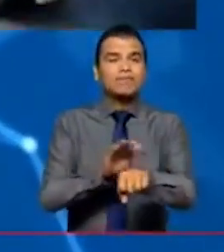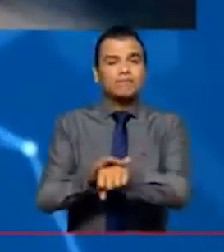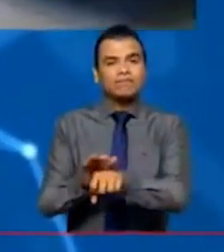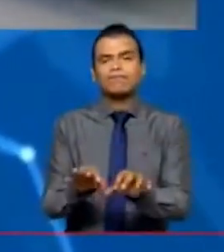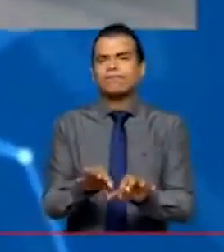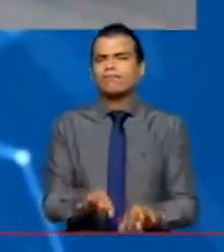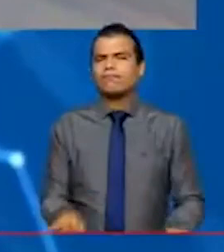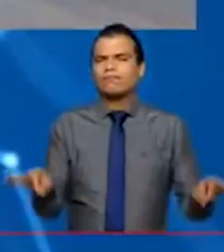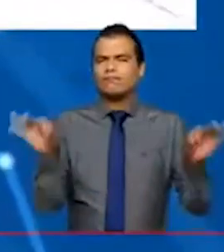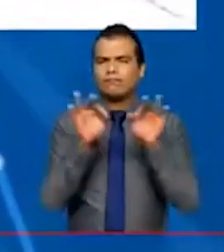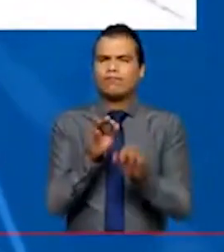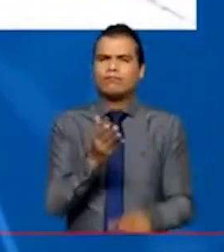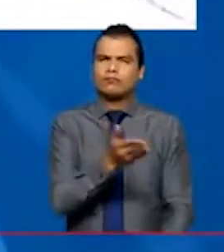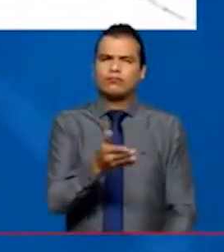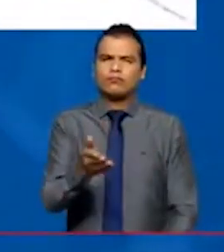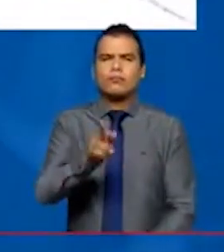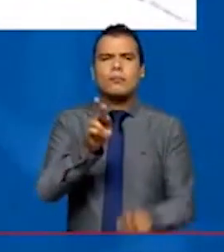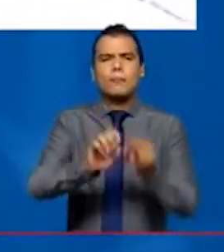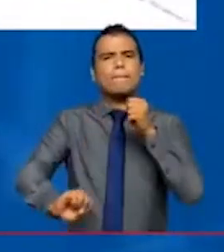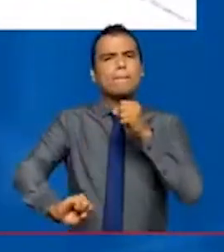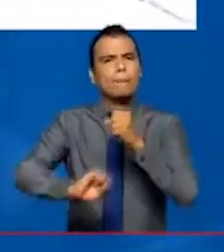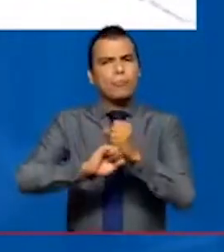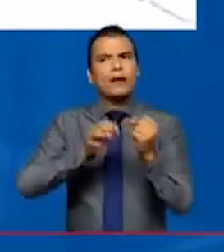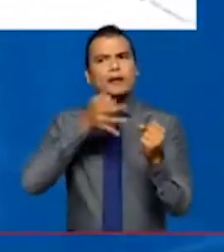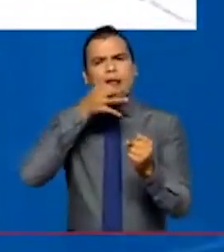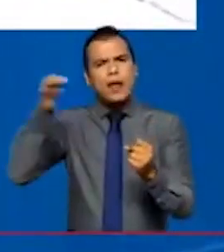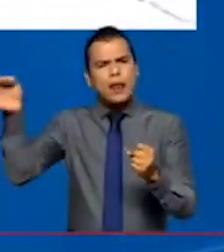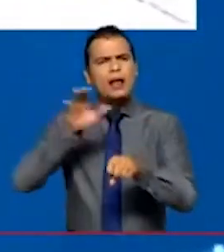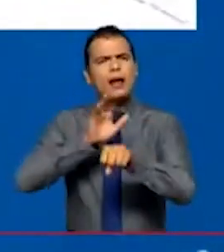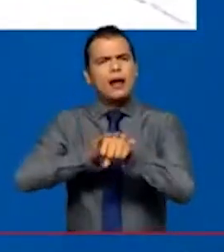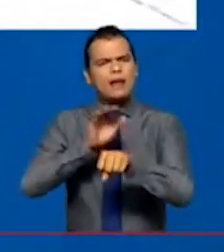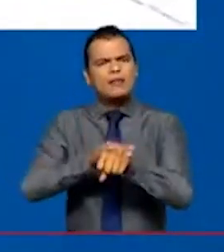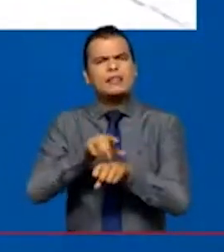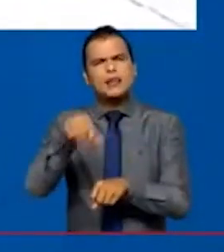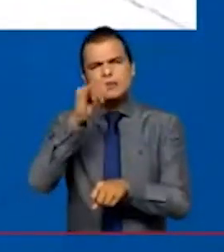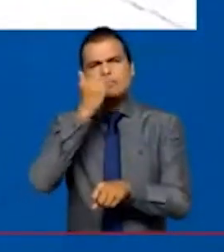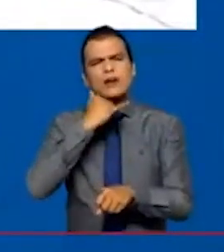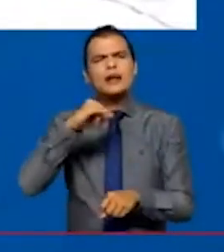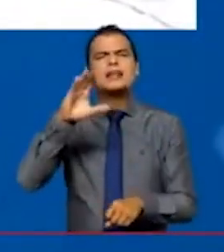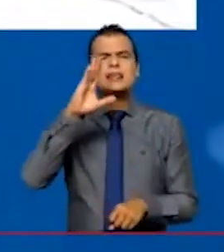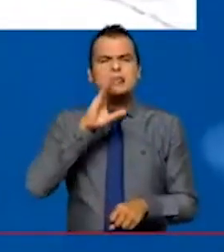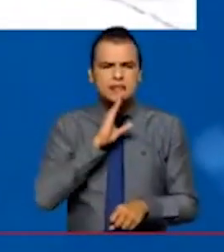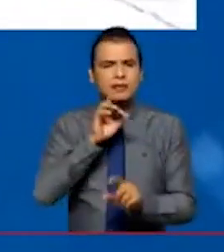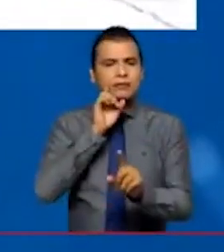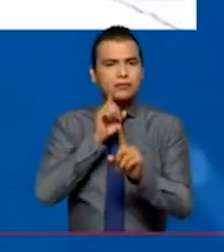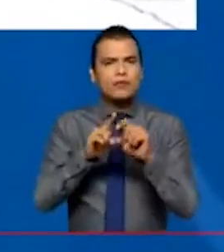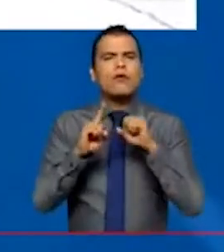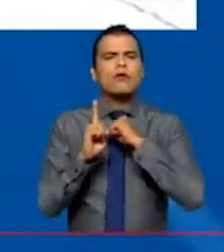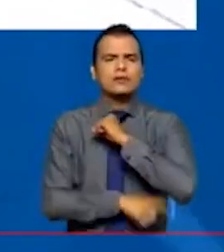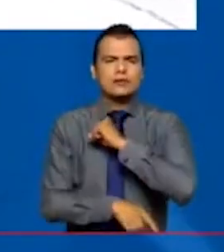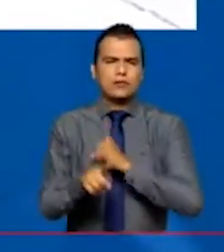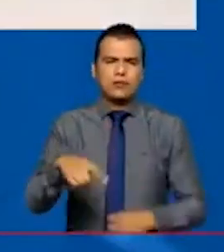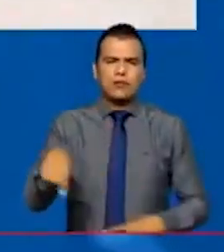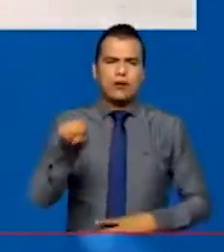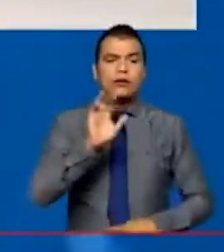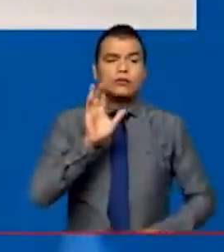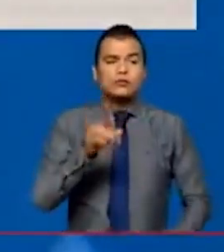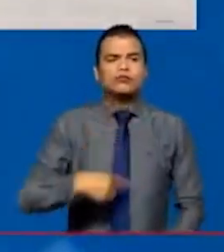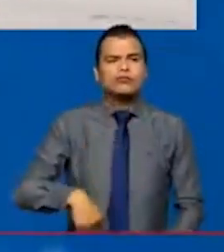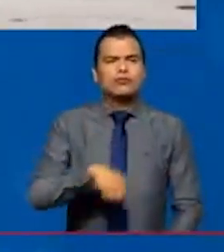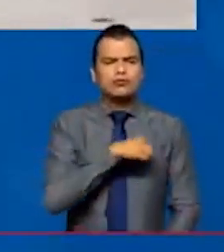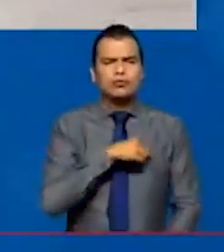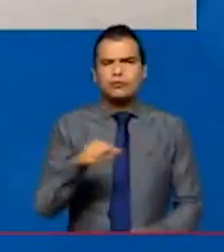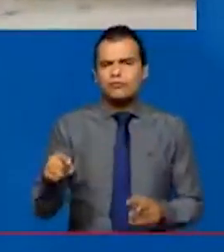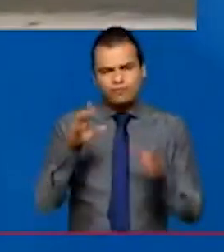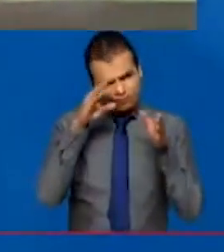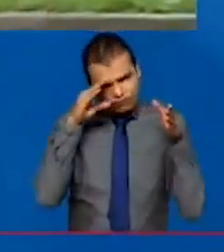favor, ayúdenos con la denuncia, ayúdenos a identificar todos estos actores criminales para poder actuar sobre estos de criminales. Estamos haciendo trabajos muy focalizados